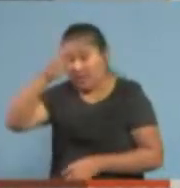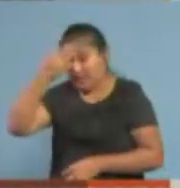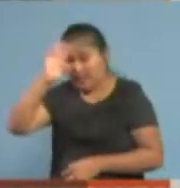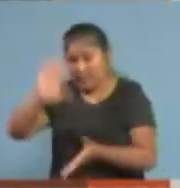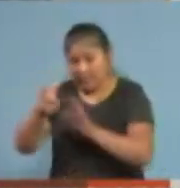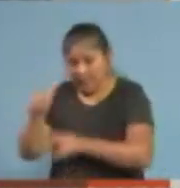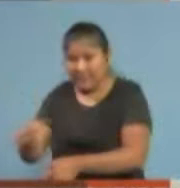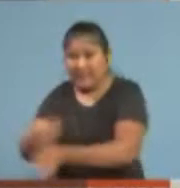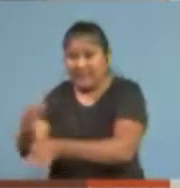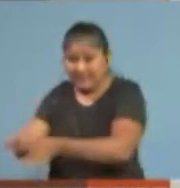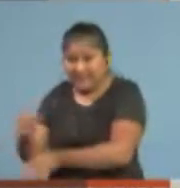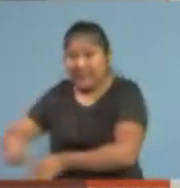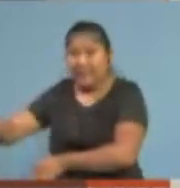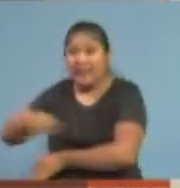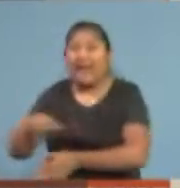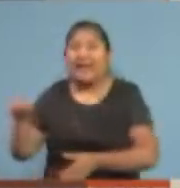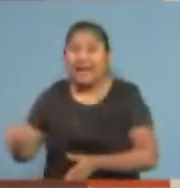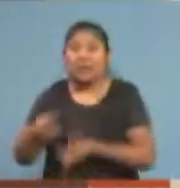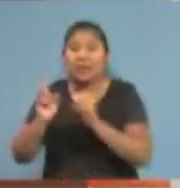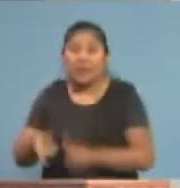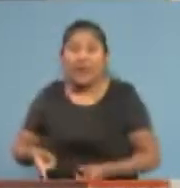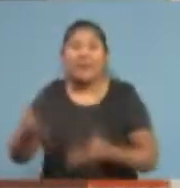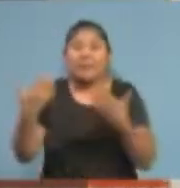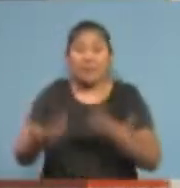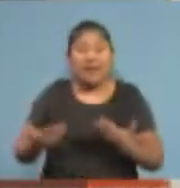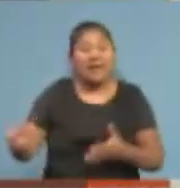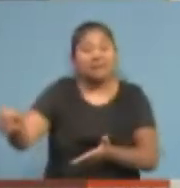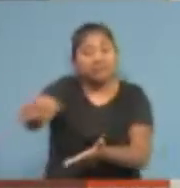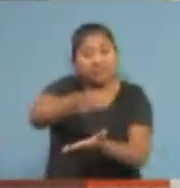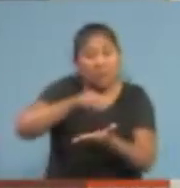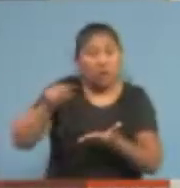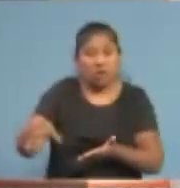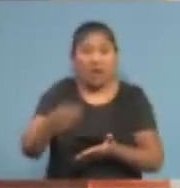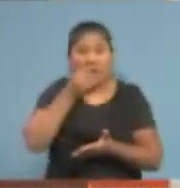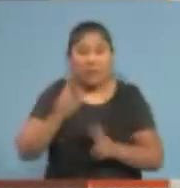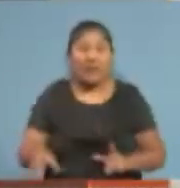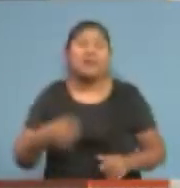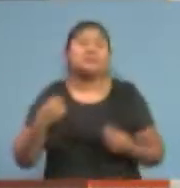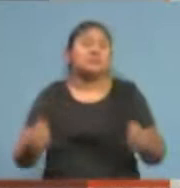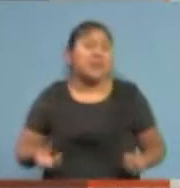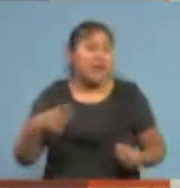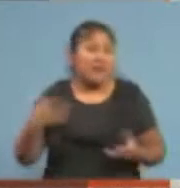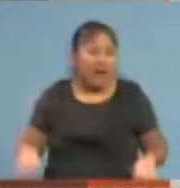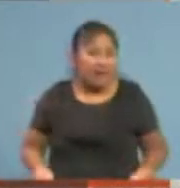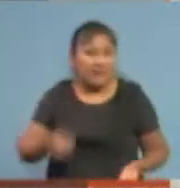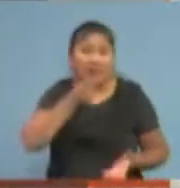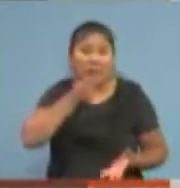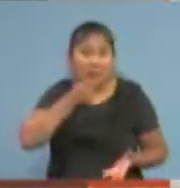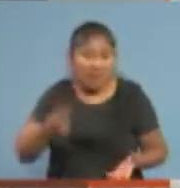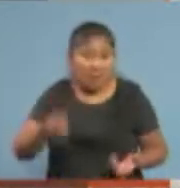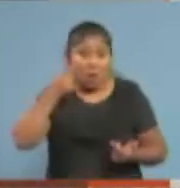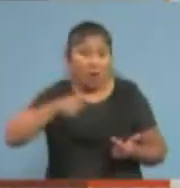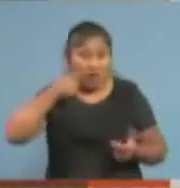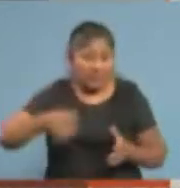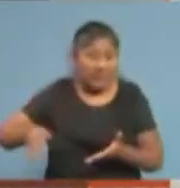empezar a realizar los controles que lo que está faltando y por falta de conocimiento de cómo se ha de manipular correctamente los alimentos